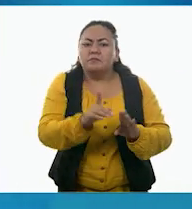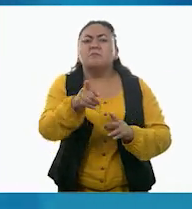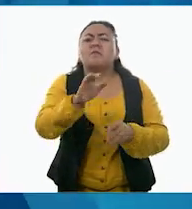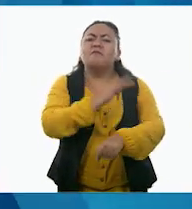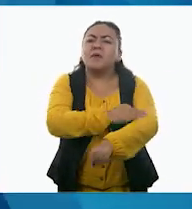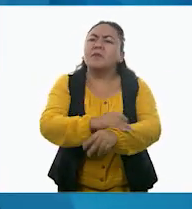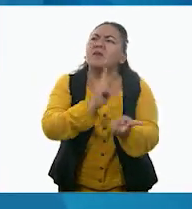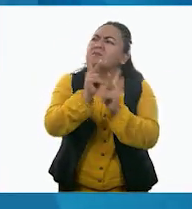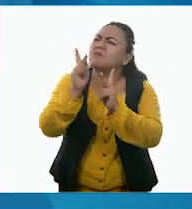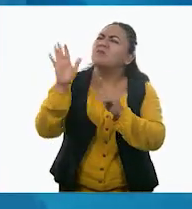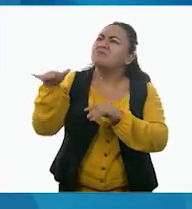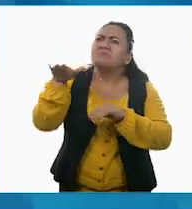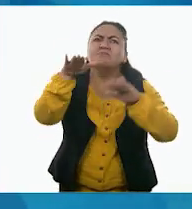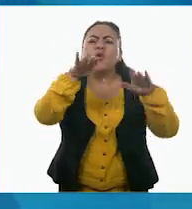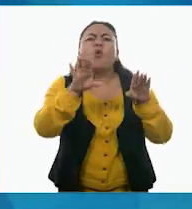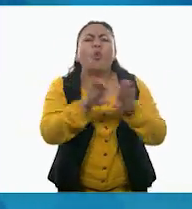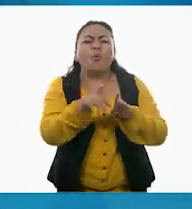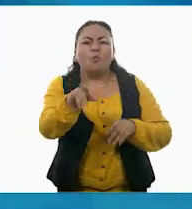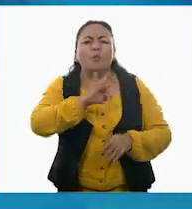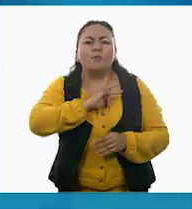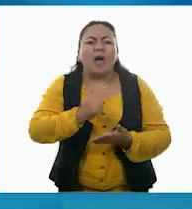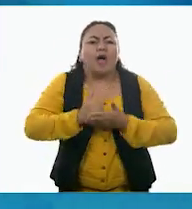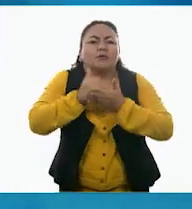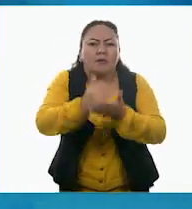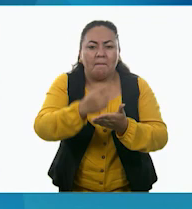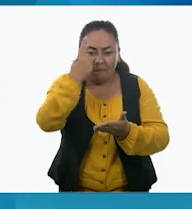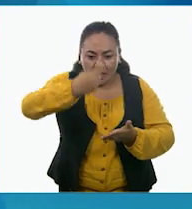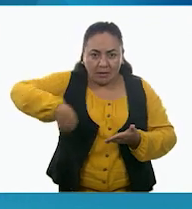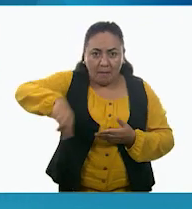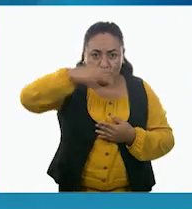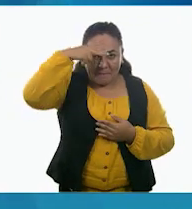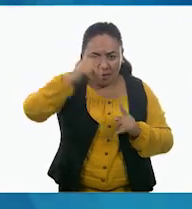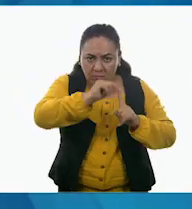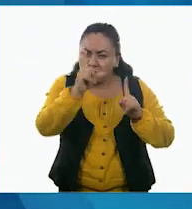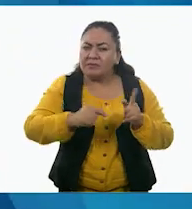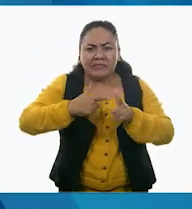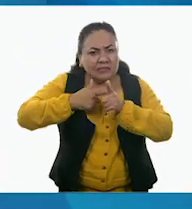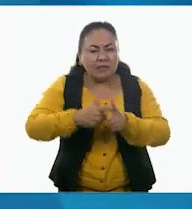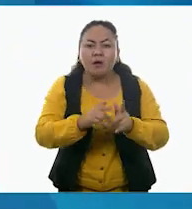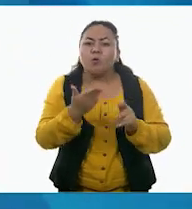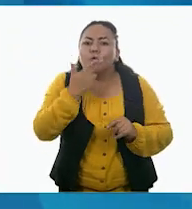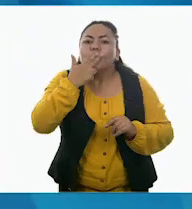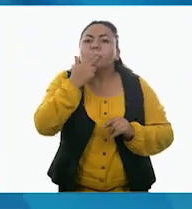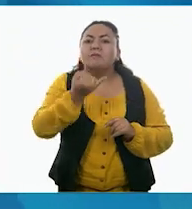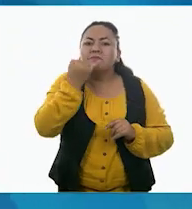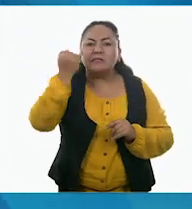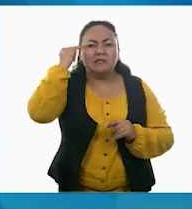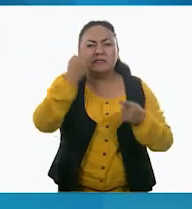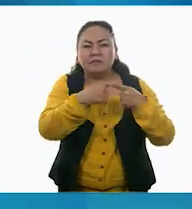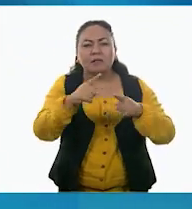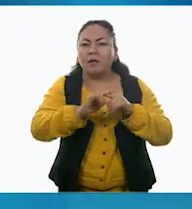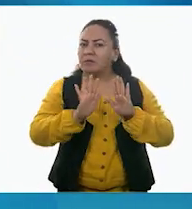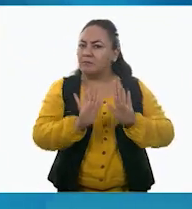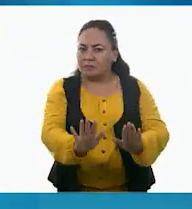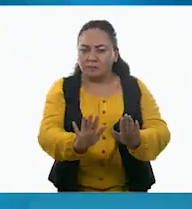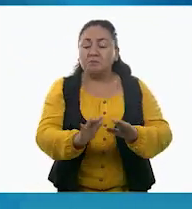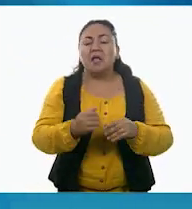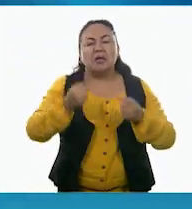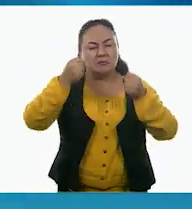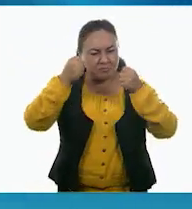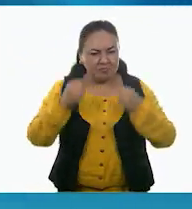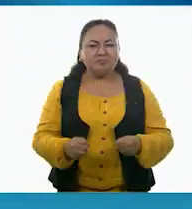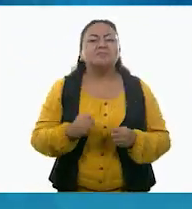tu familia cómo podrías contribuir a que los mexicanos sigamos hablando las lenguas indígenas.